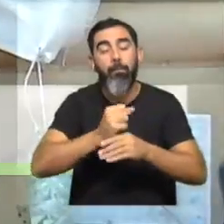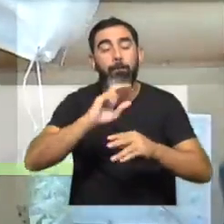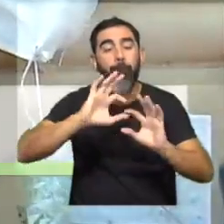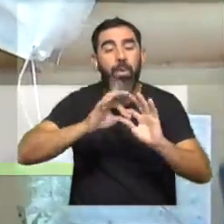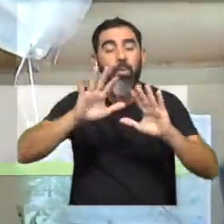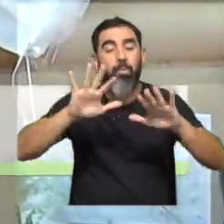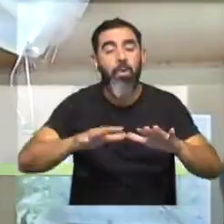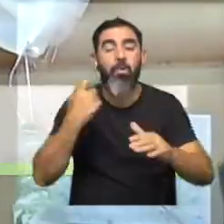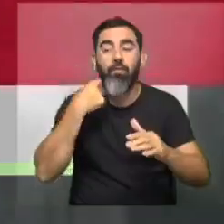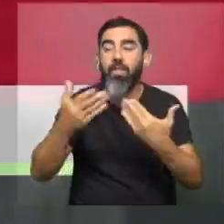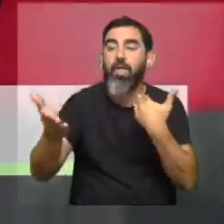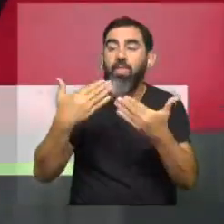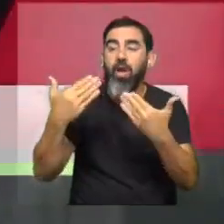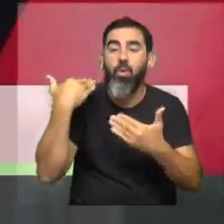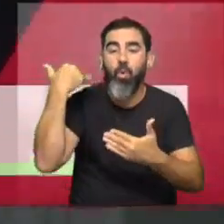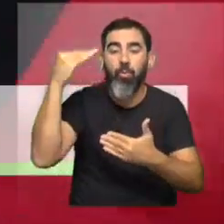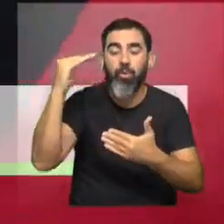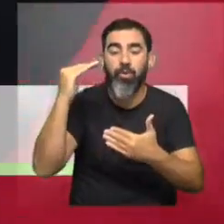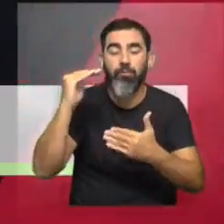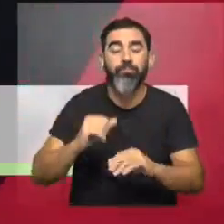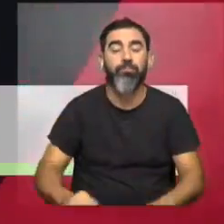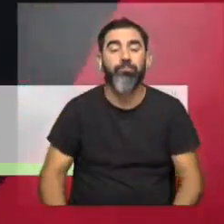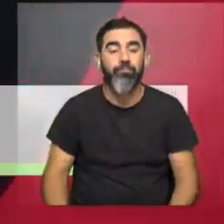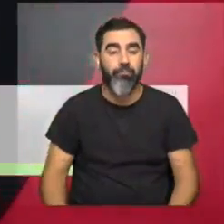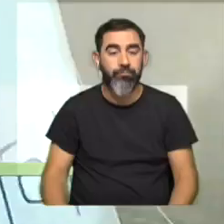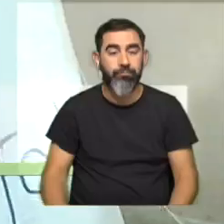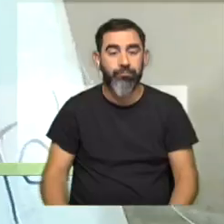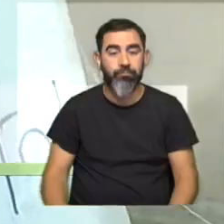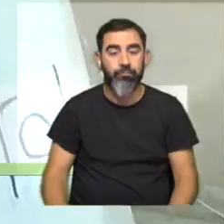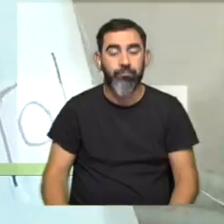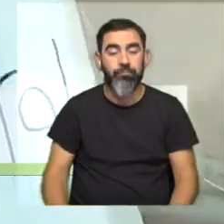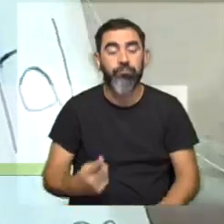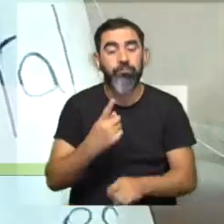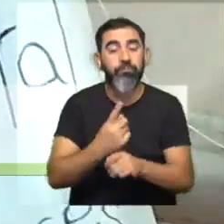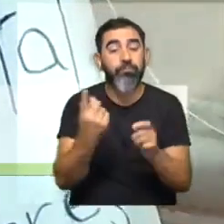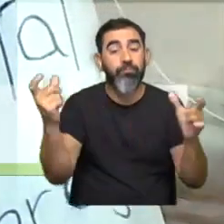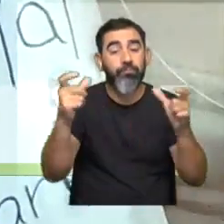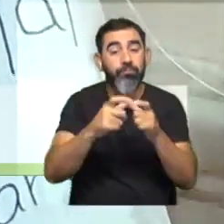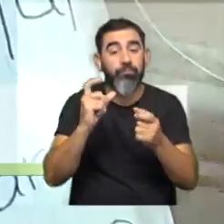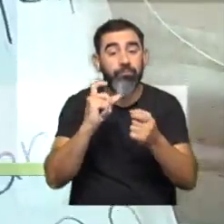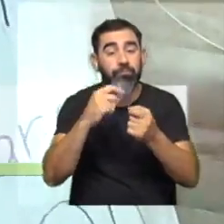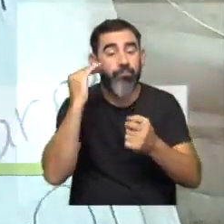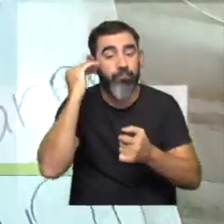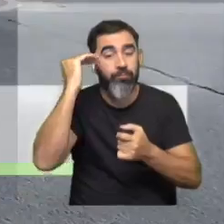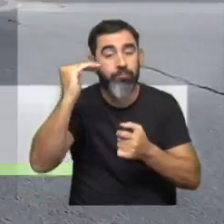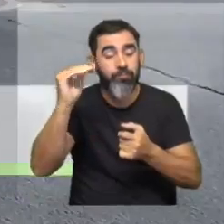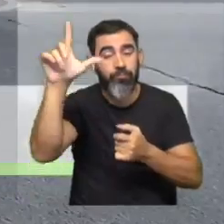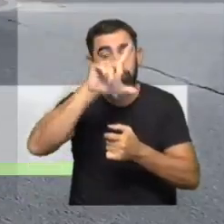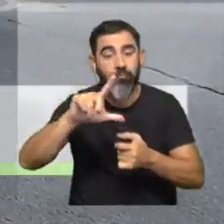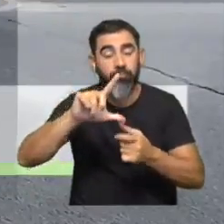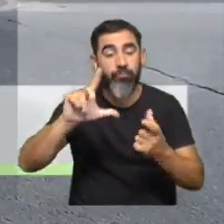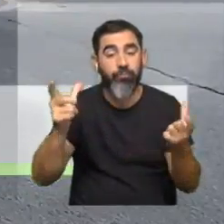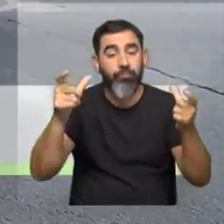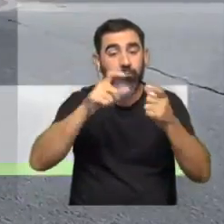la falta de diálogo con las autoridades. Según fuentes de MBD Noticias, la primera reunión entre los gremios docentes, secundaria y el